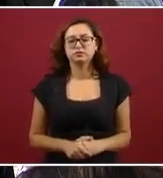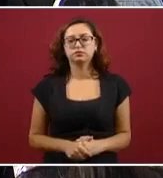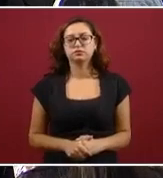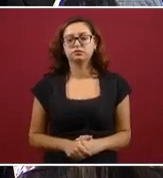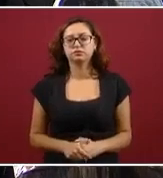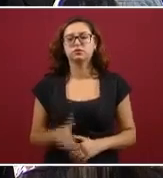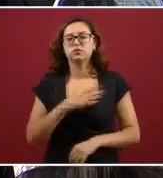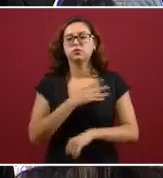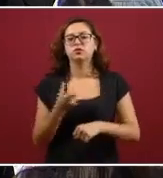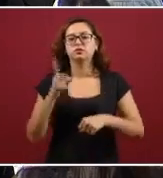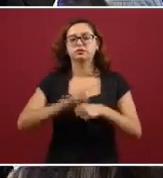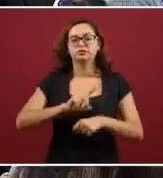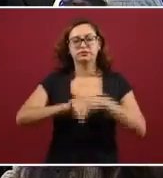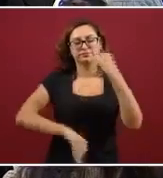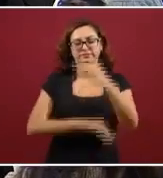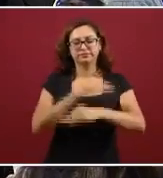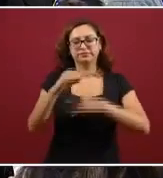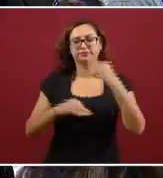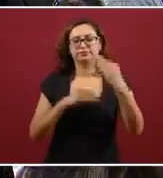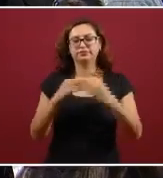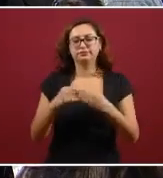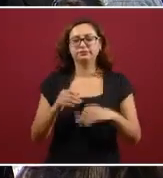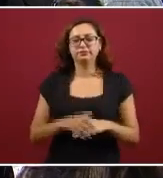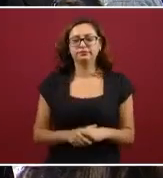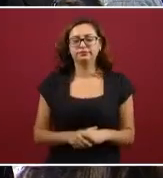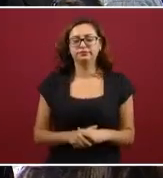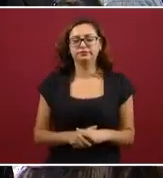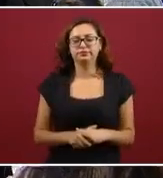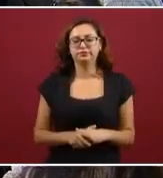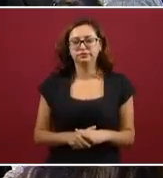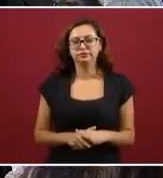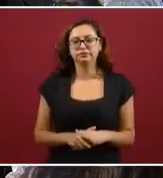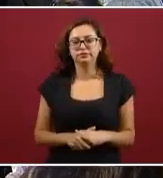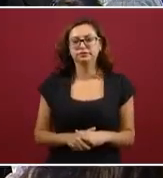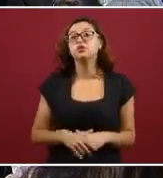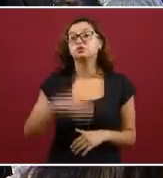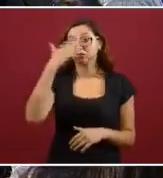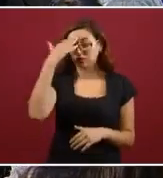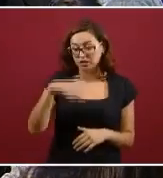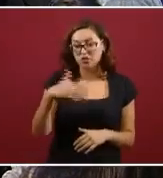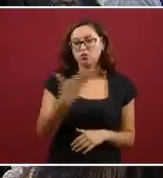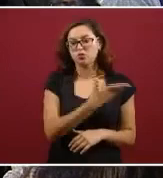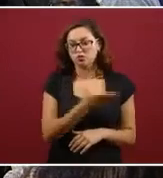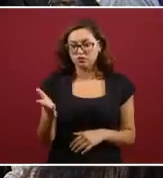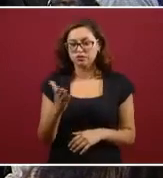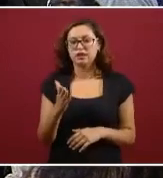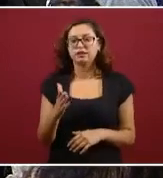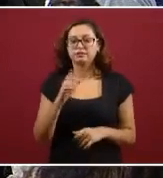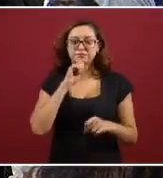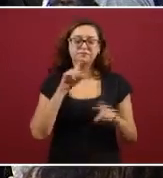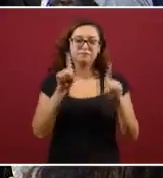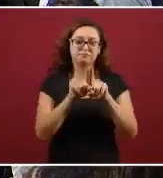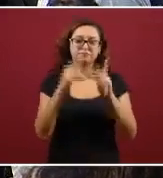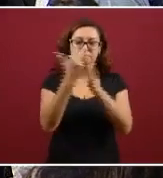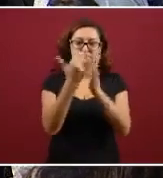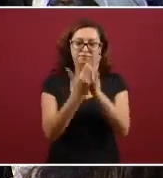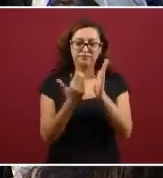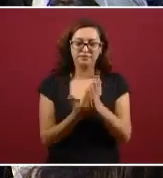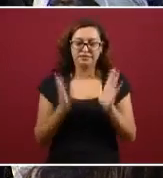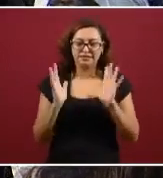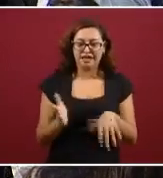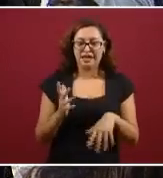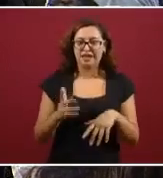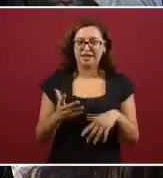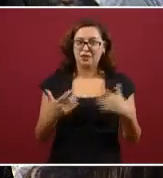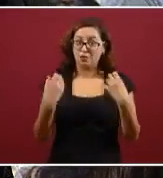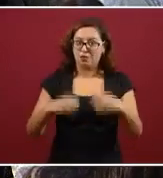Muy buenos días a todos. Sé que seguramente tienen agendas ya complicadas porque son 8:27 de la